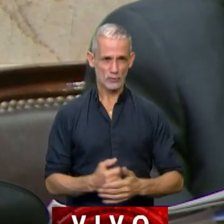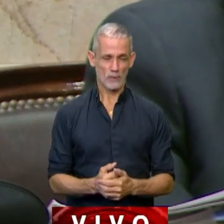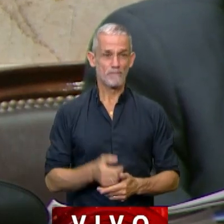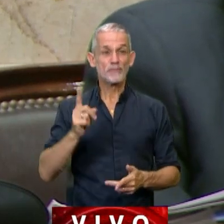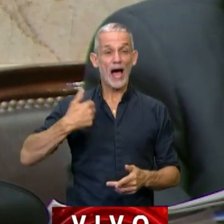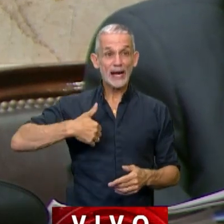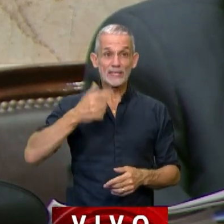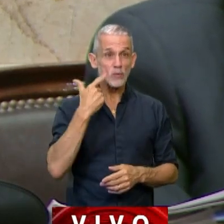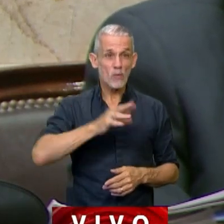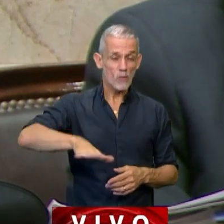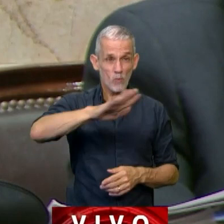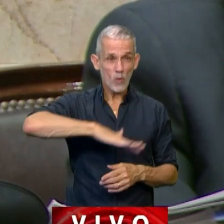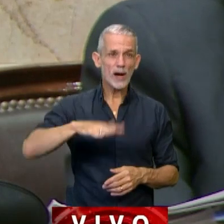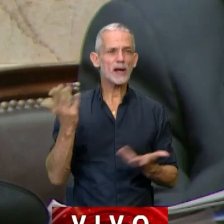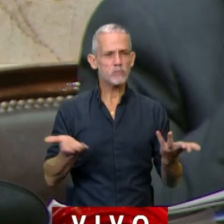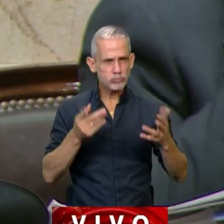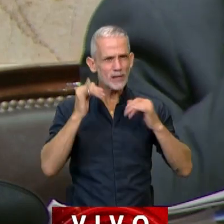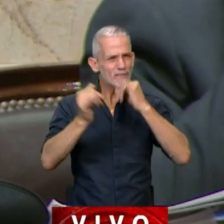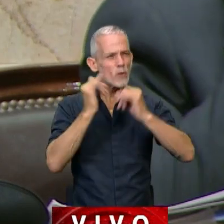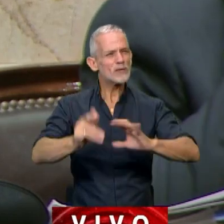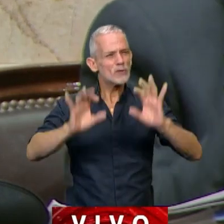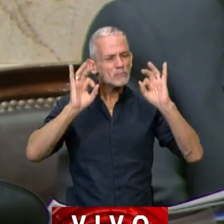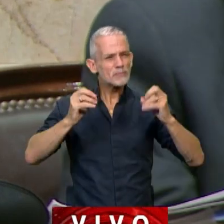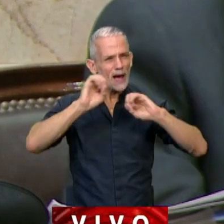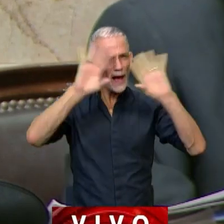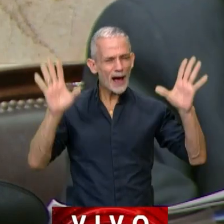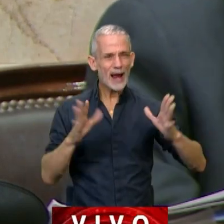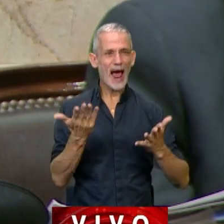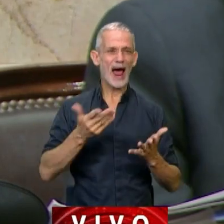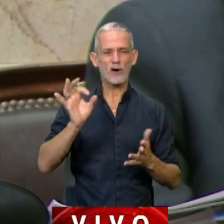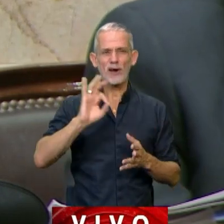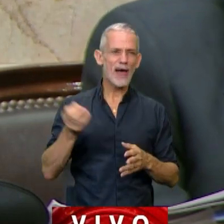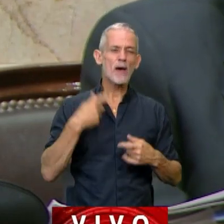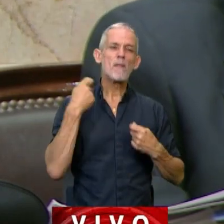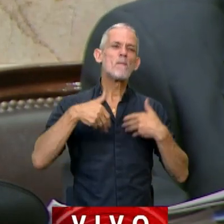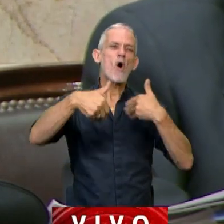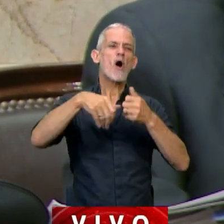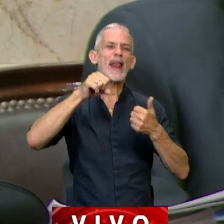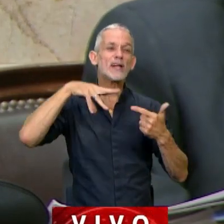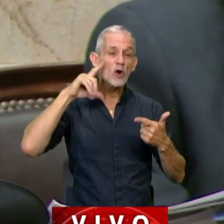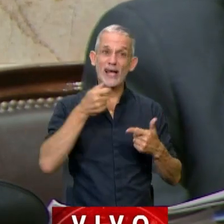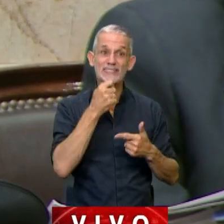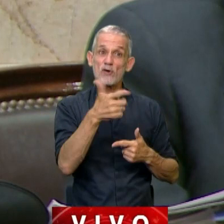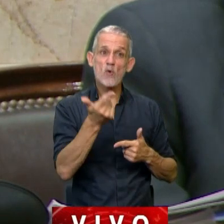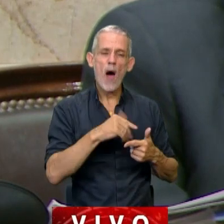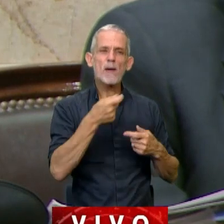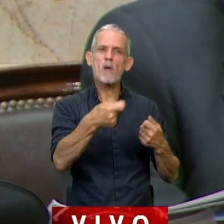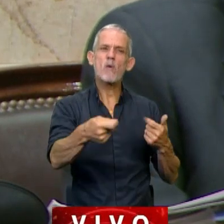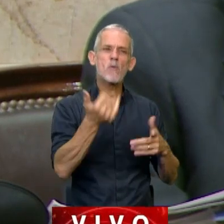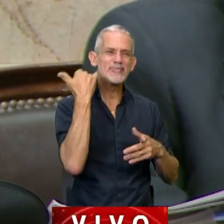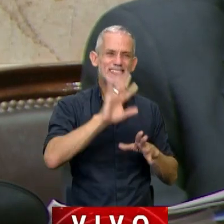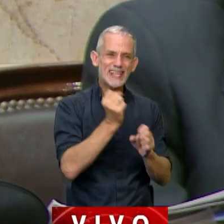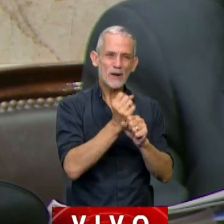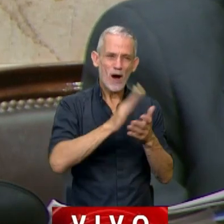los argentinos y las argentinas tienen que estar bien informados y tienen que saber que nadie accede a una moratoria si no tire aportes previos